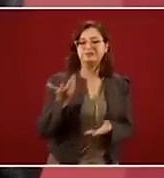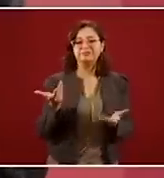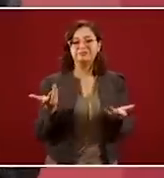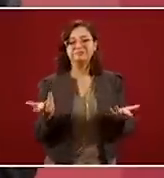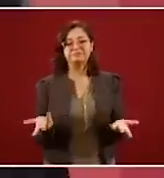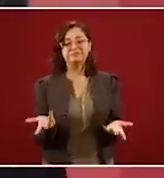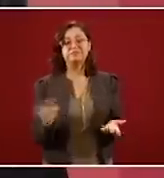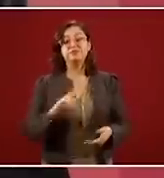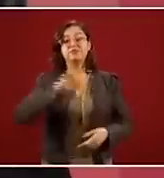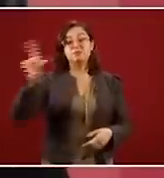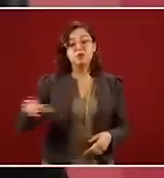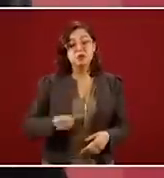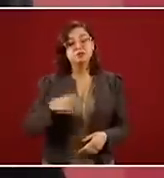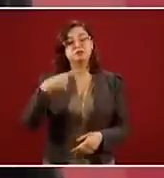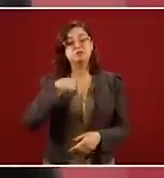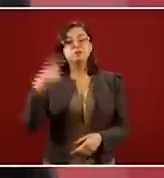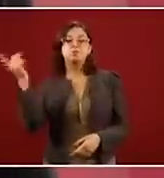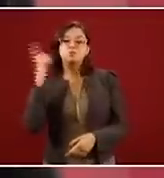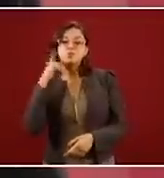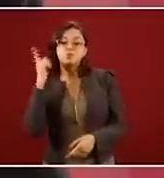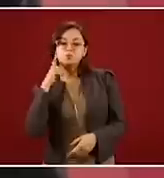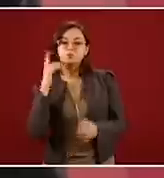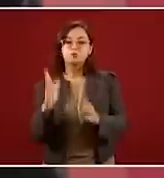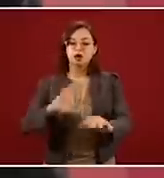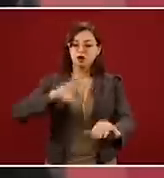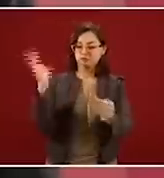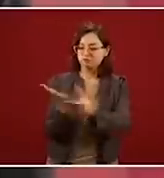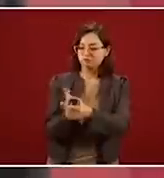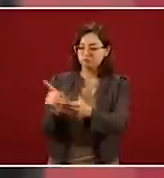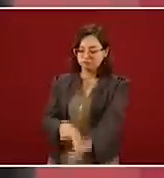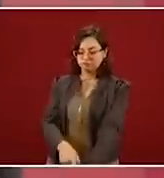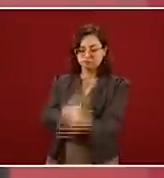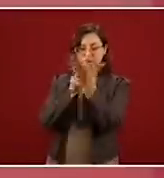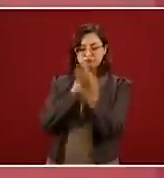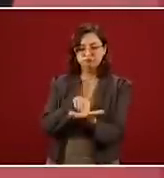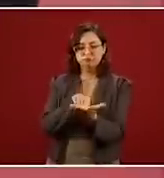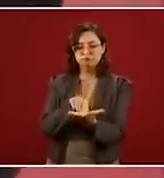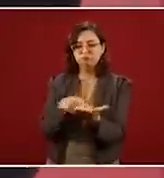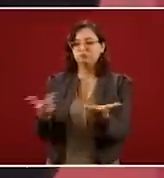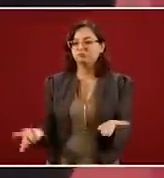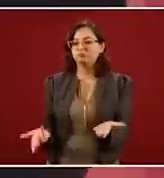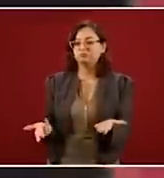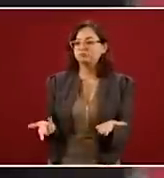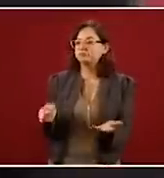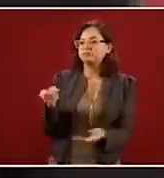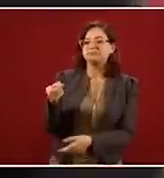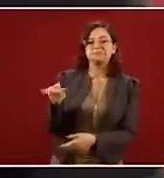yo me entero, me llega el expediente y les digo, pues eso es un acto